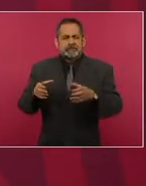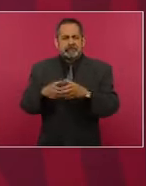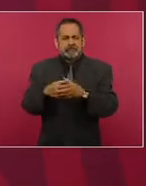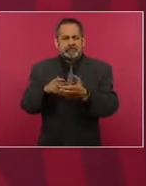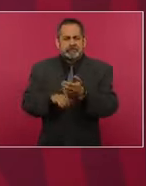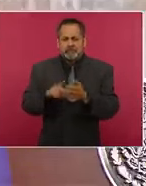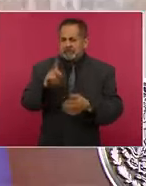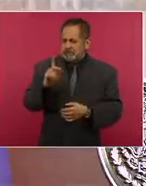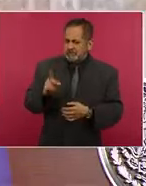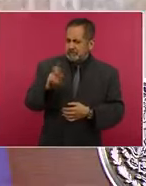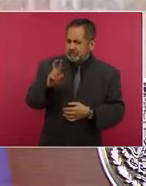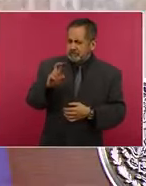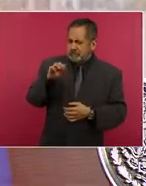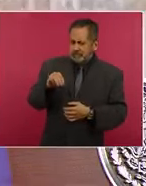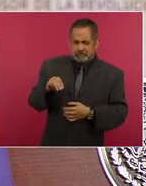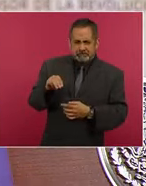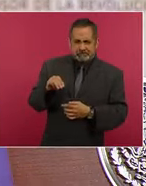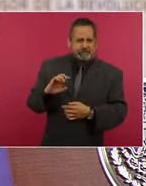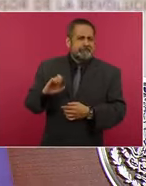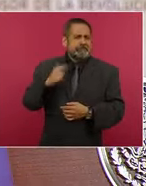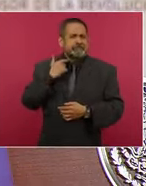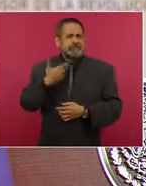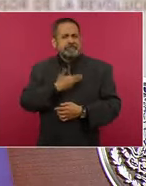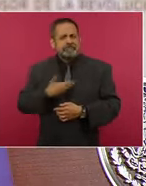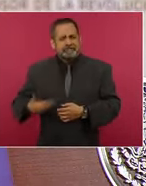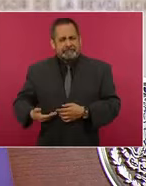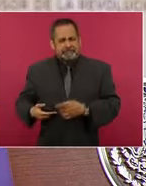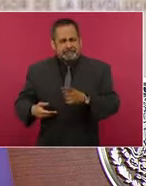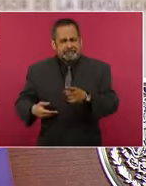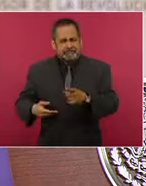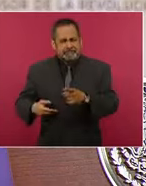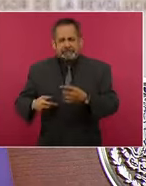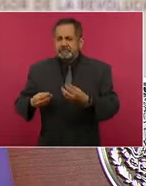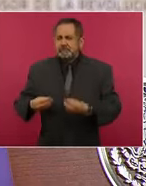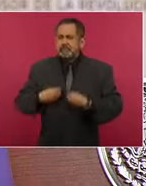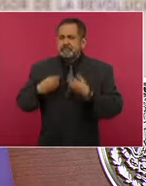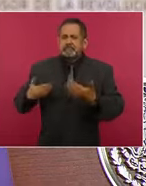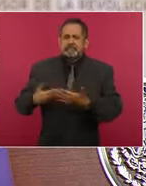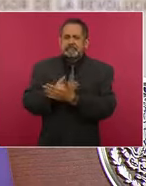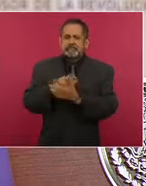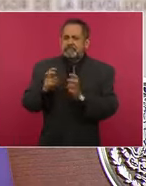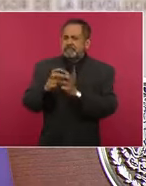Revolución Mexicana, expresidente, que era de Tamaulipas,